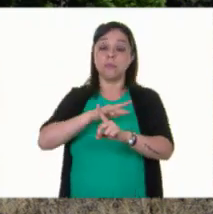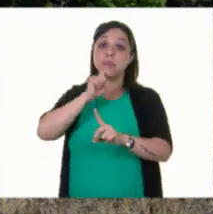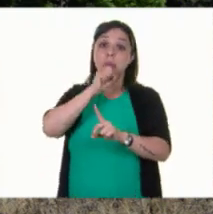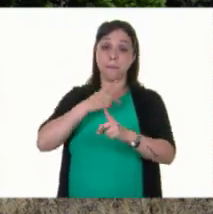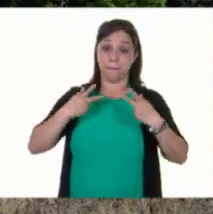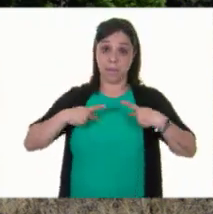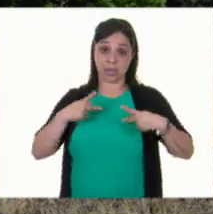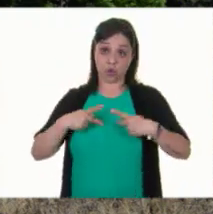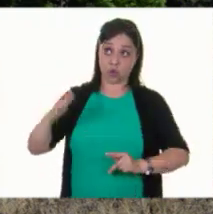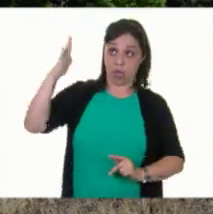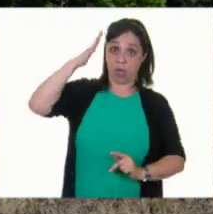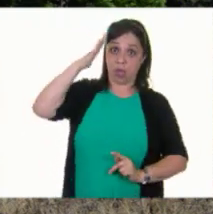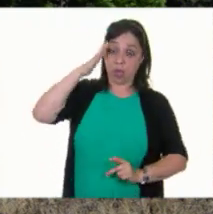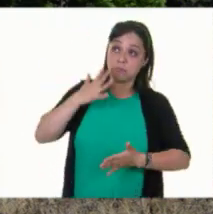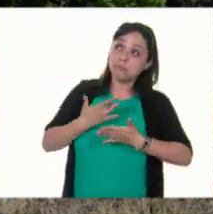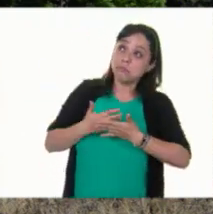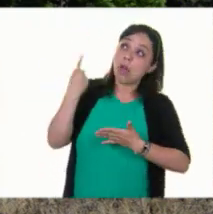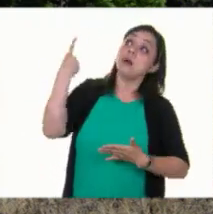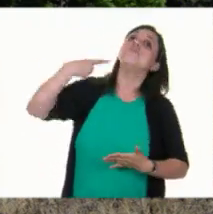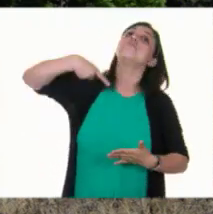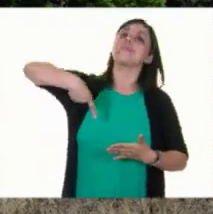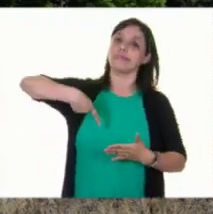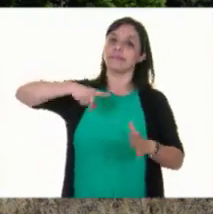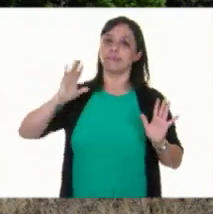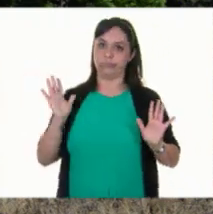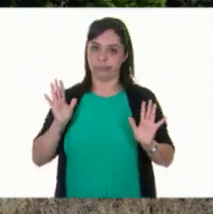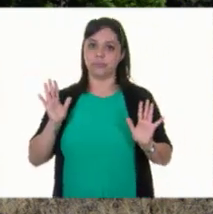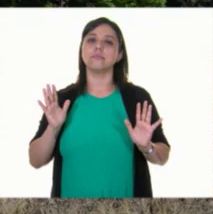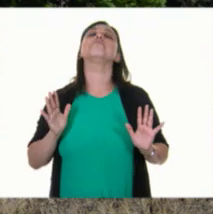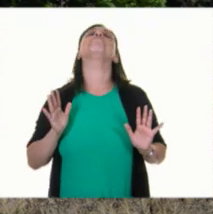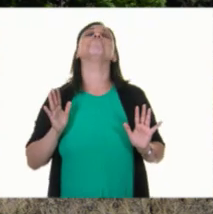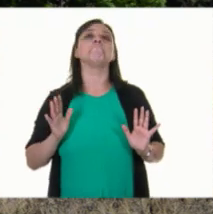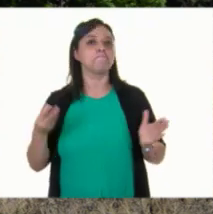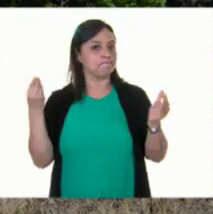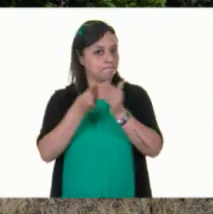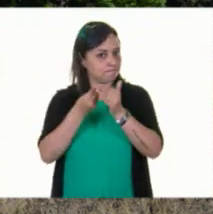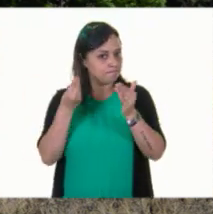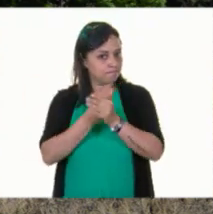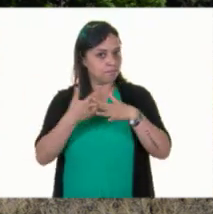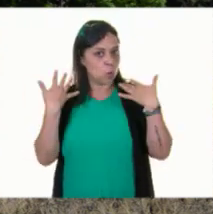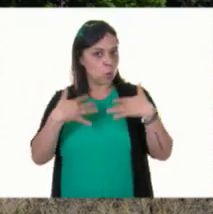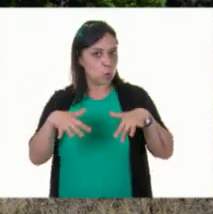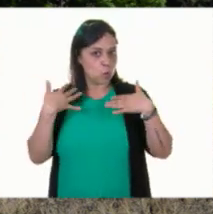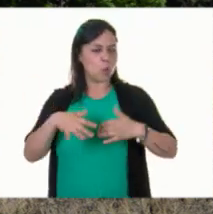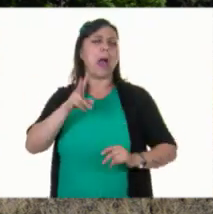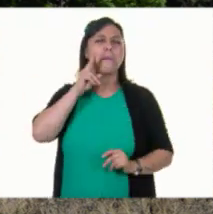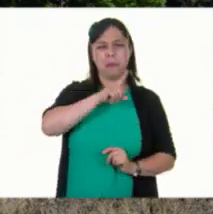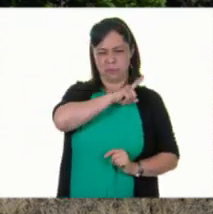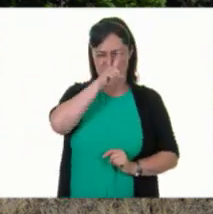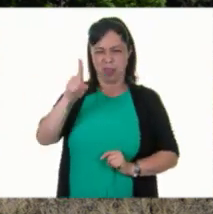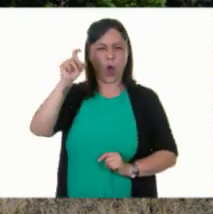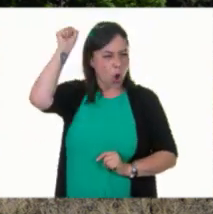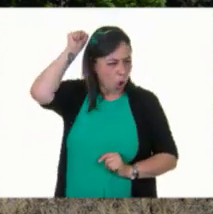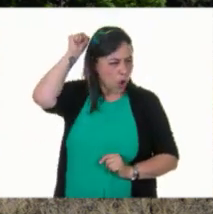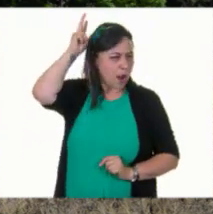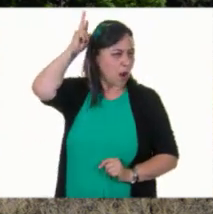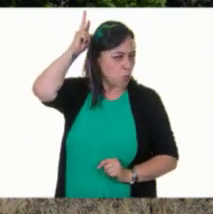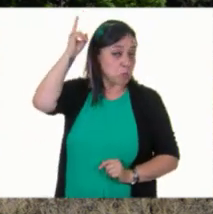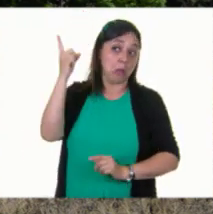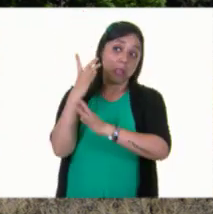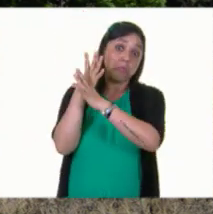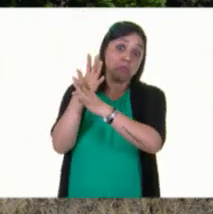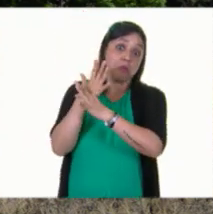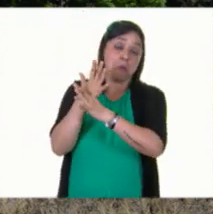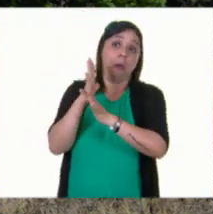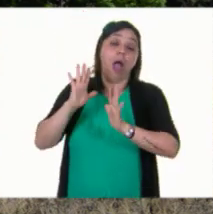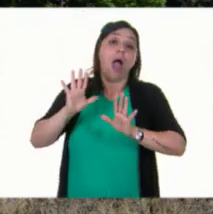autoridades correspondientes. Maestra, excelente clase. Pero ¿qué le parece si regresamos con Raulito? Porque dijo que nos